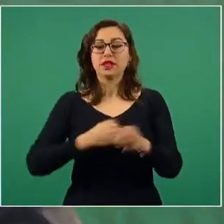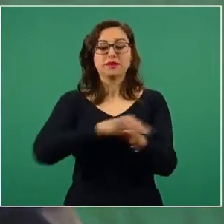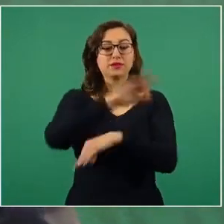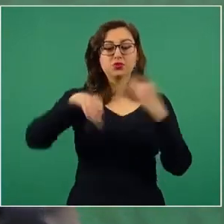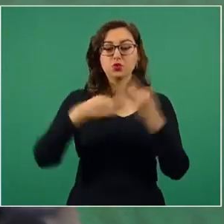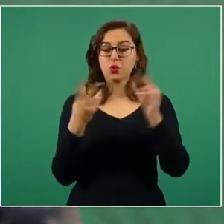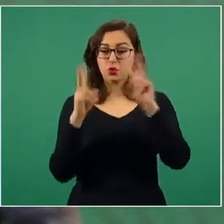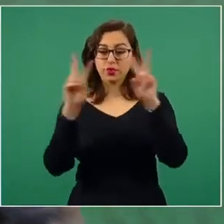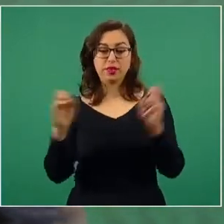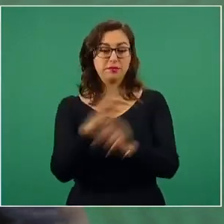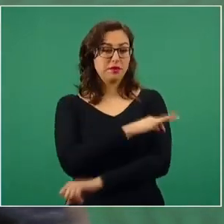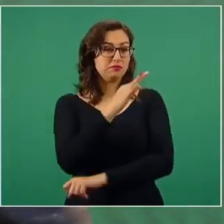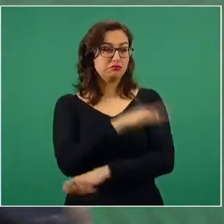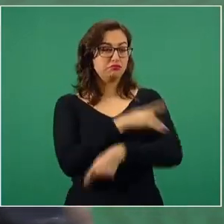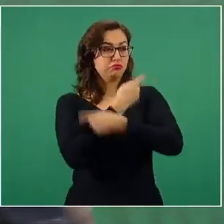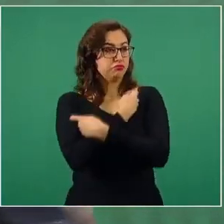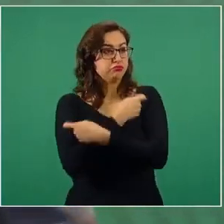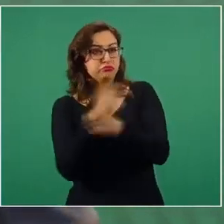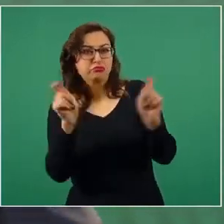vacunas,